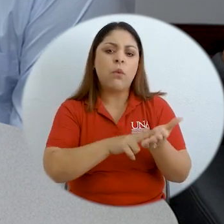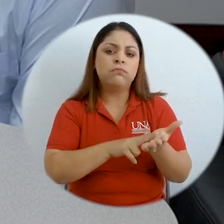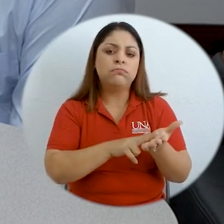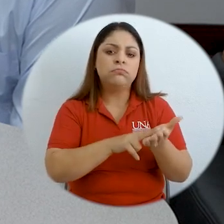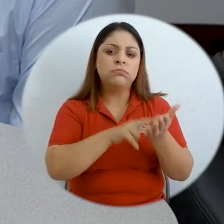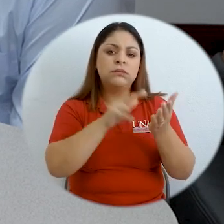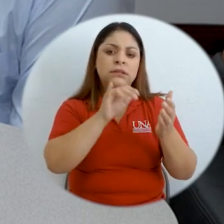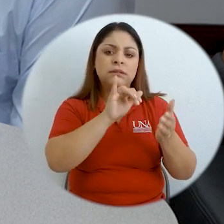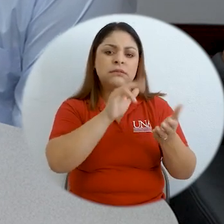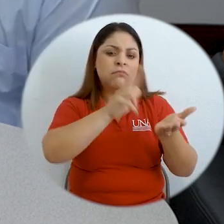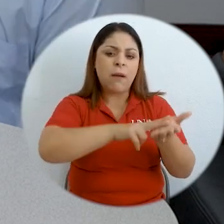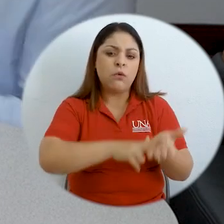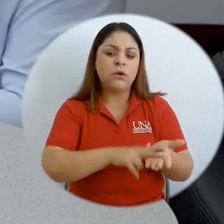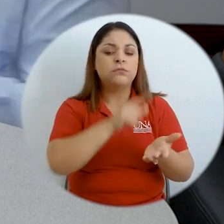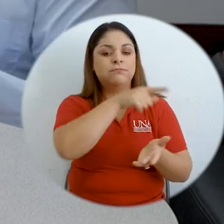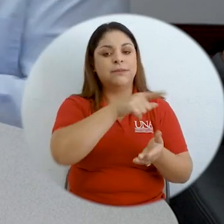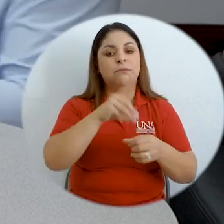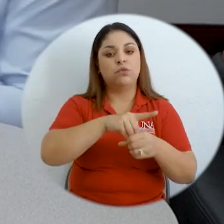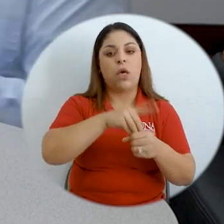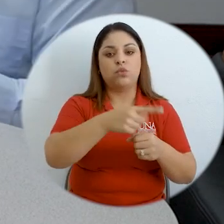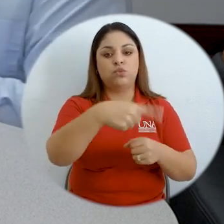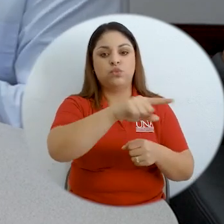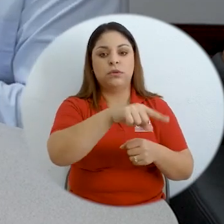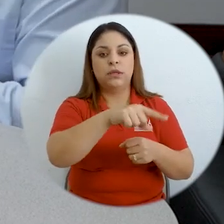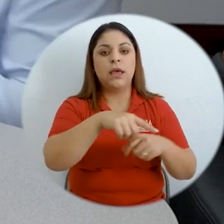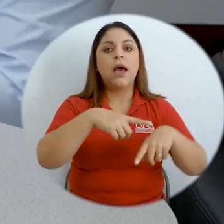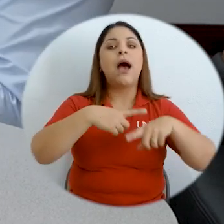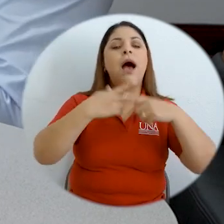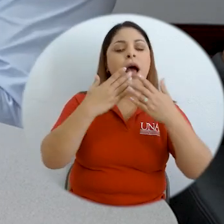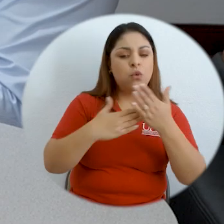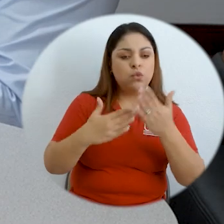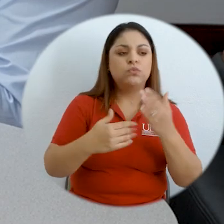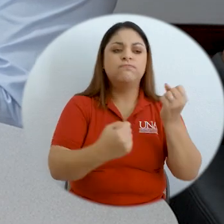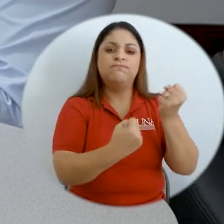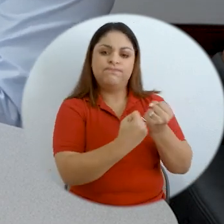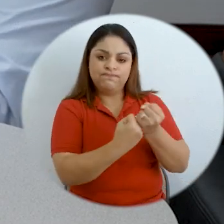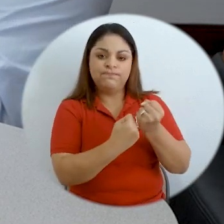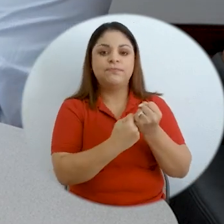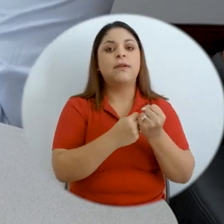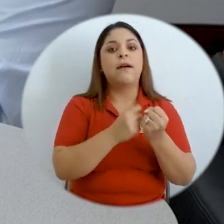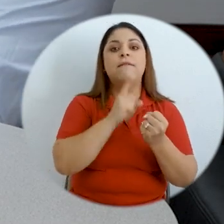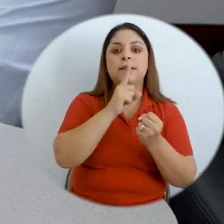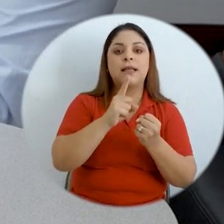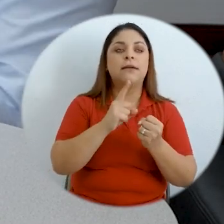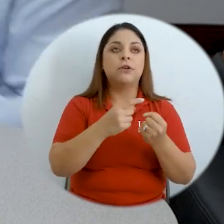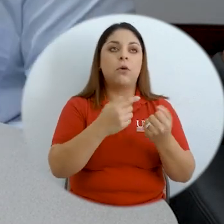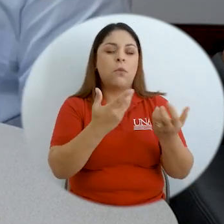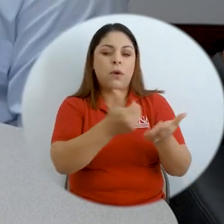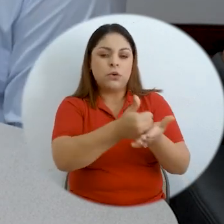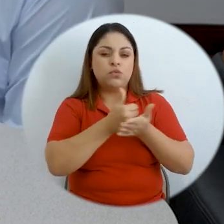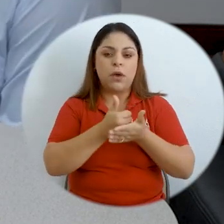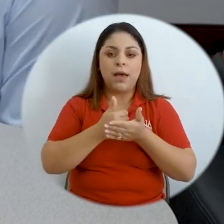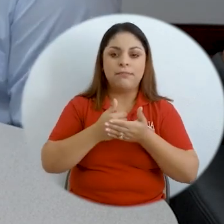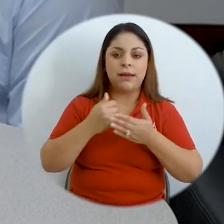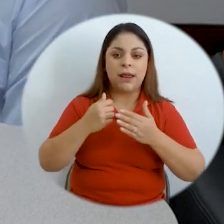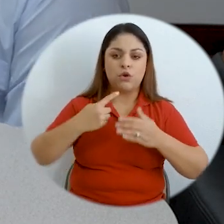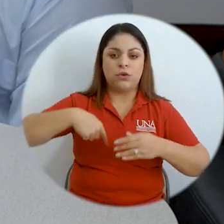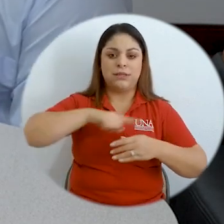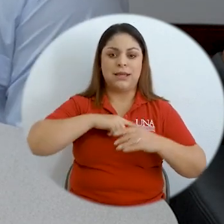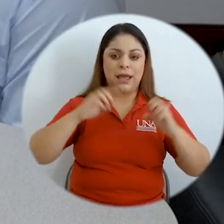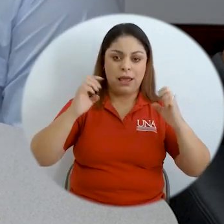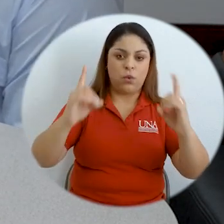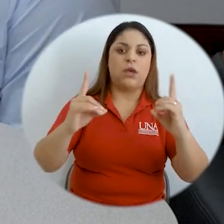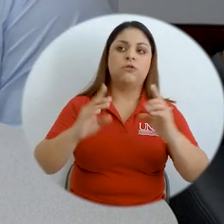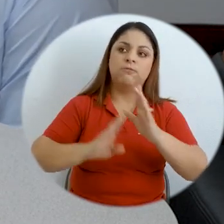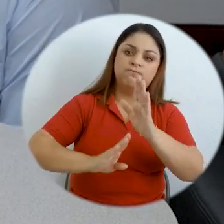diputados de manera mayoritaria. Ha habido voluntad, efectivamente, para apoyar la labor educativa de las casas de enseñanza. Y con